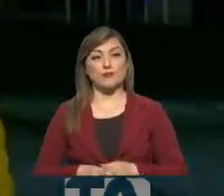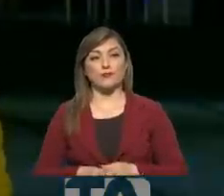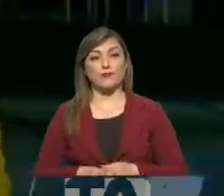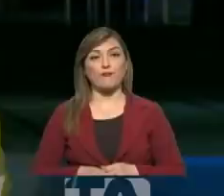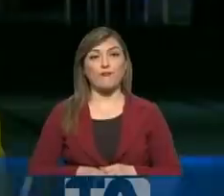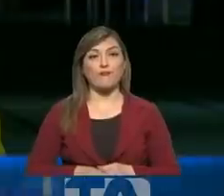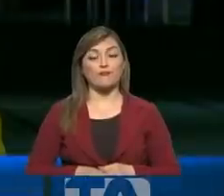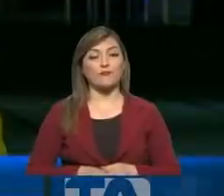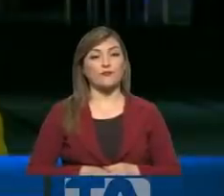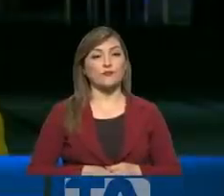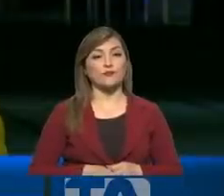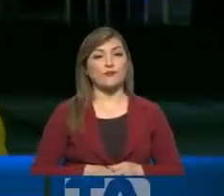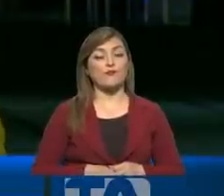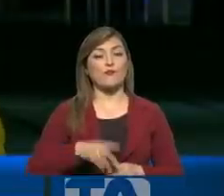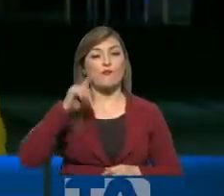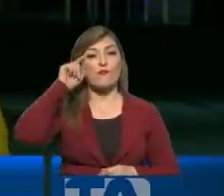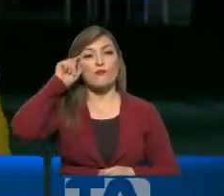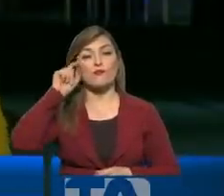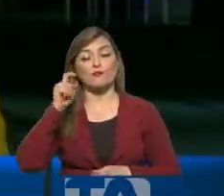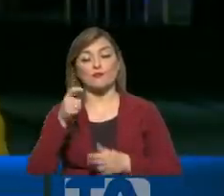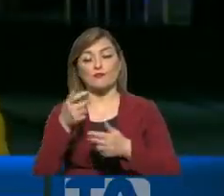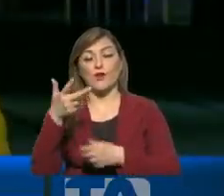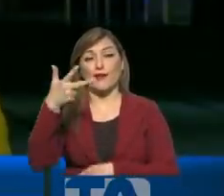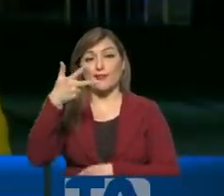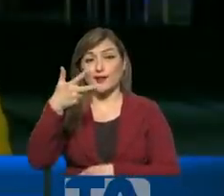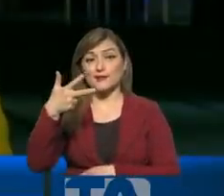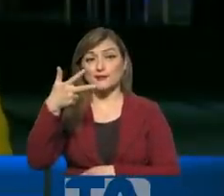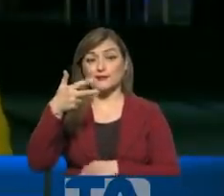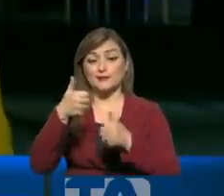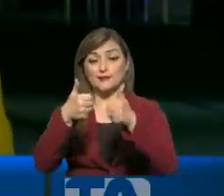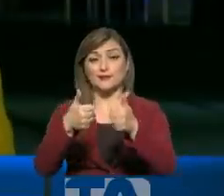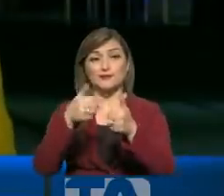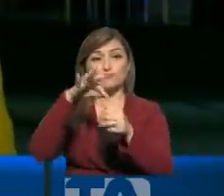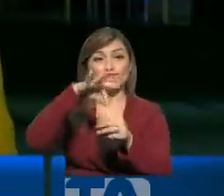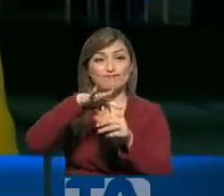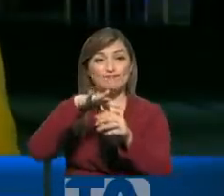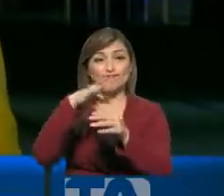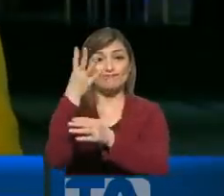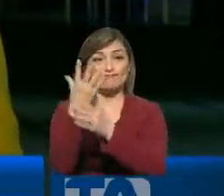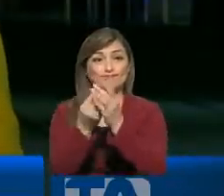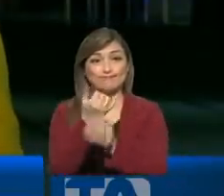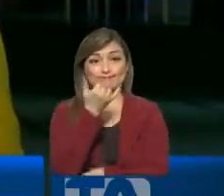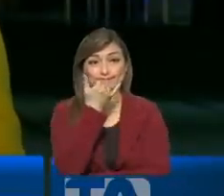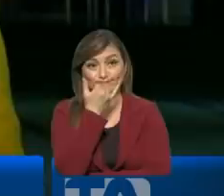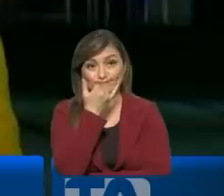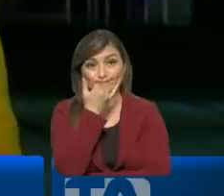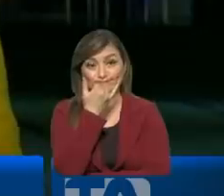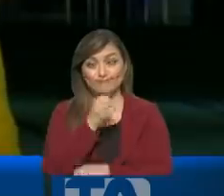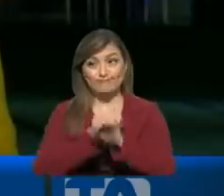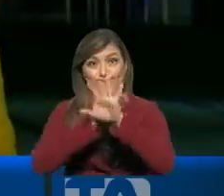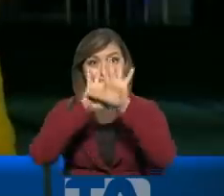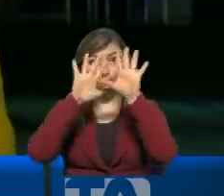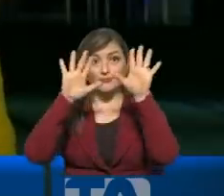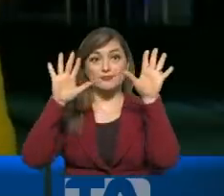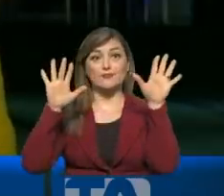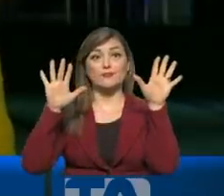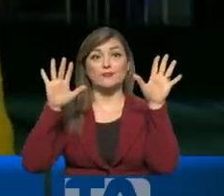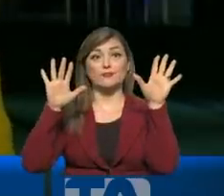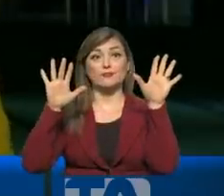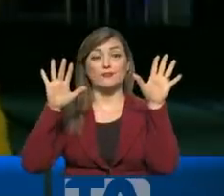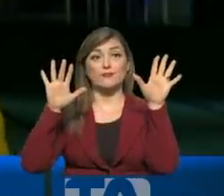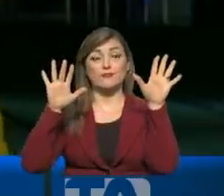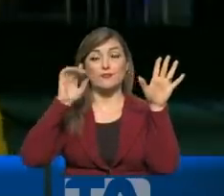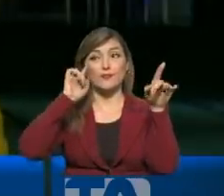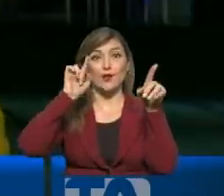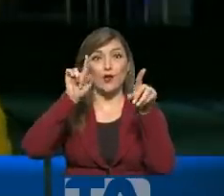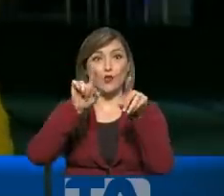Recordemos, como ya lo vimos en el reportaje, hubo 3 votaciones fallidas. Lo único que queda claro sin duda aquí es que se rompió